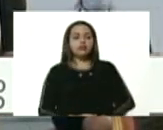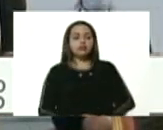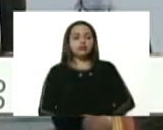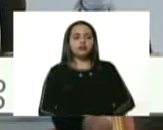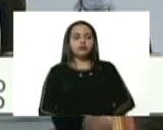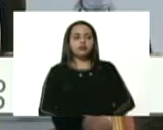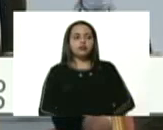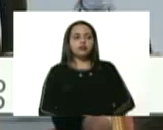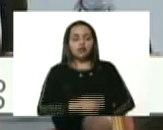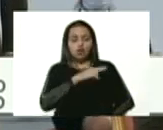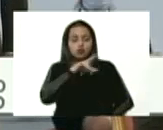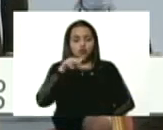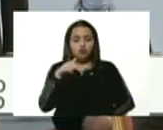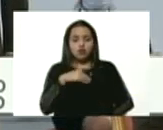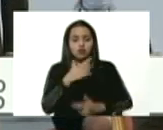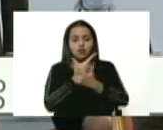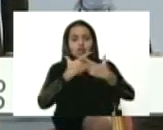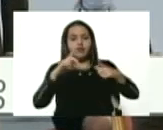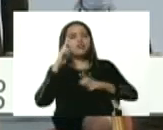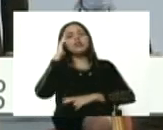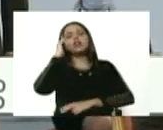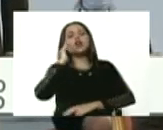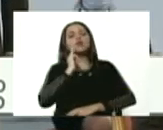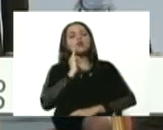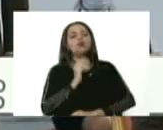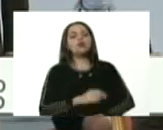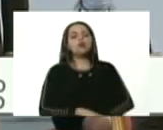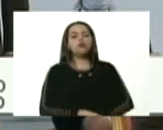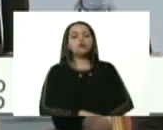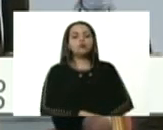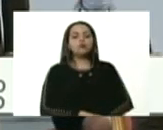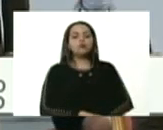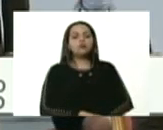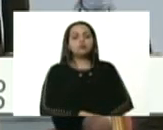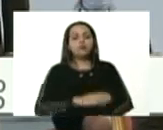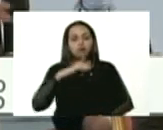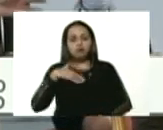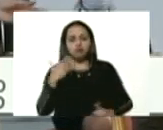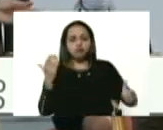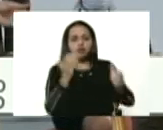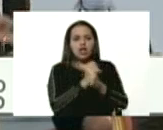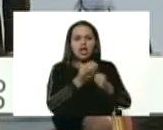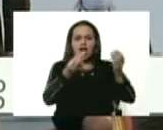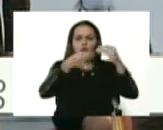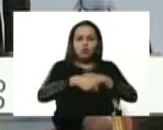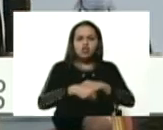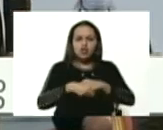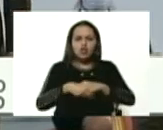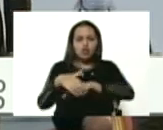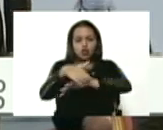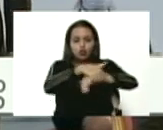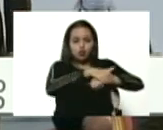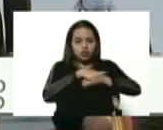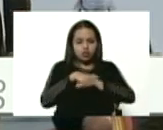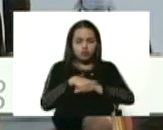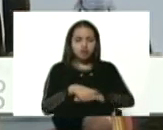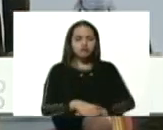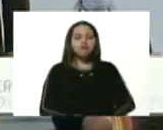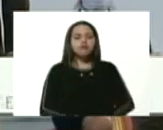Ya nuestro libertador había logrado, con los acuerdos de Trujillo,